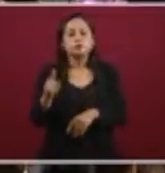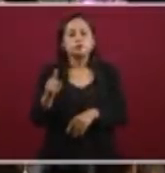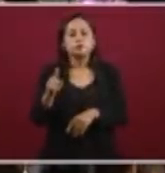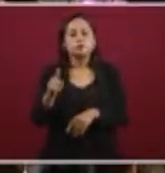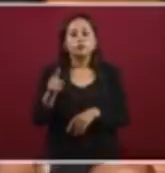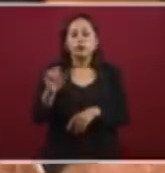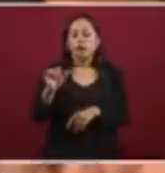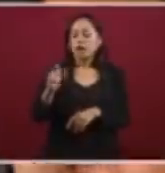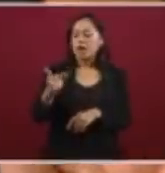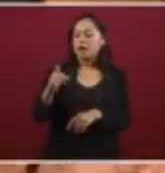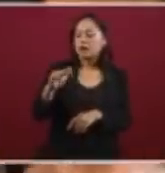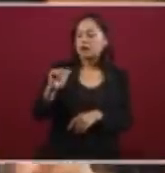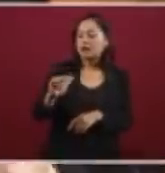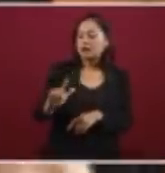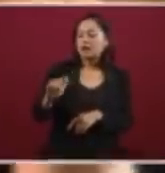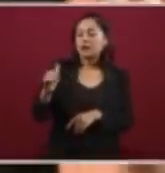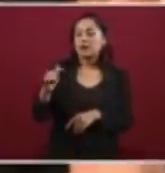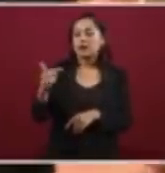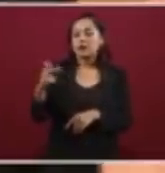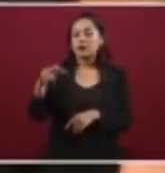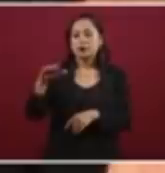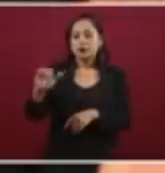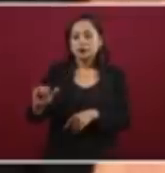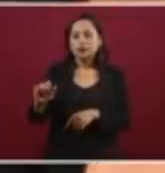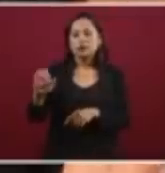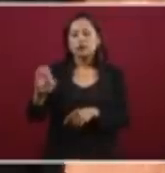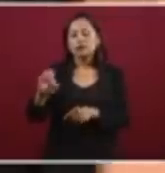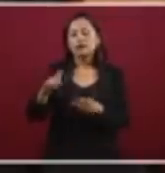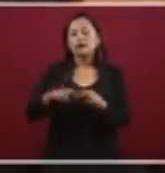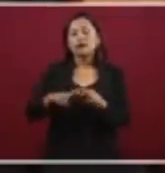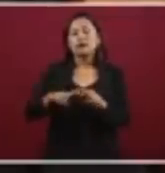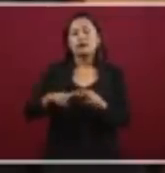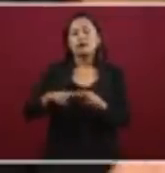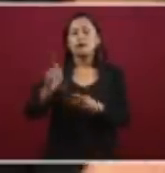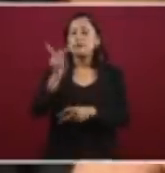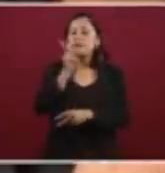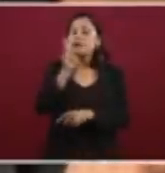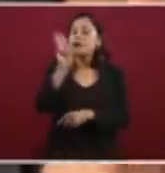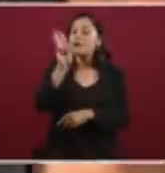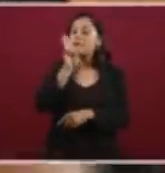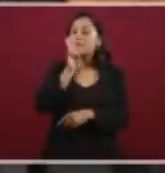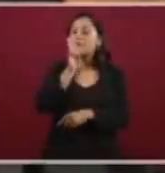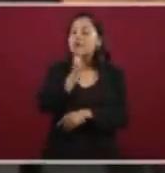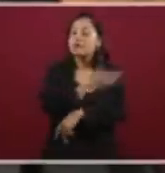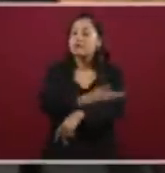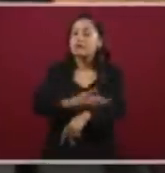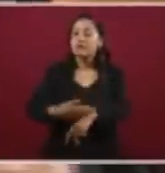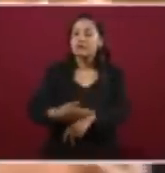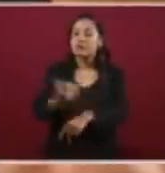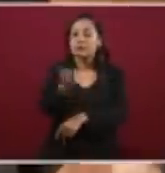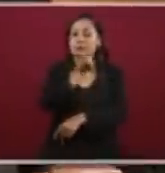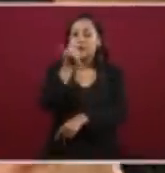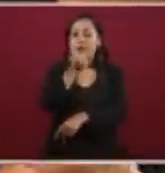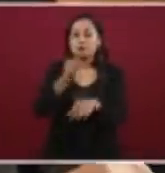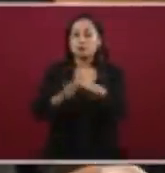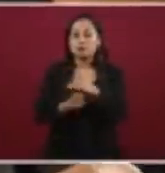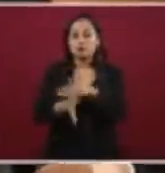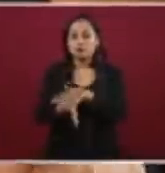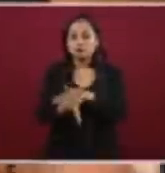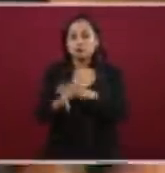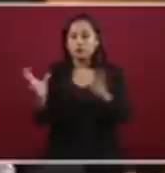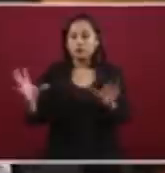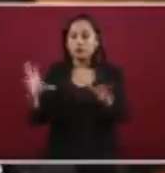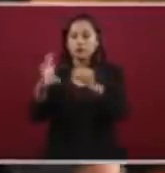ángel aguirre rivero el ex gobernador guerrerense y los 43 estudios los padres de los 43 estudiantes de china para a usted podría